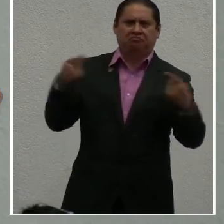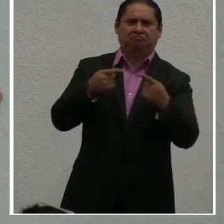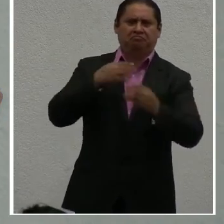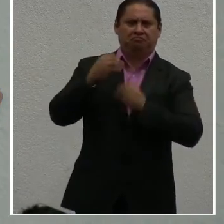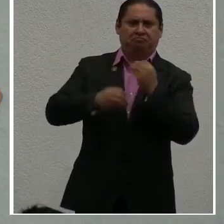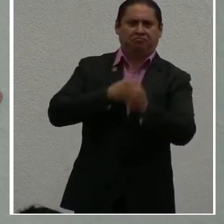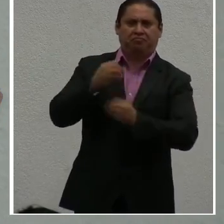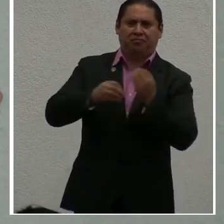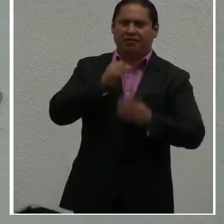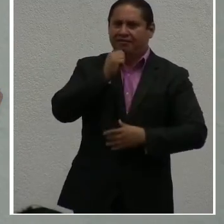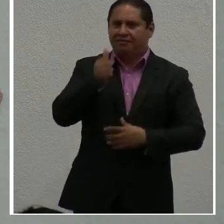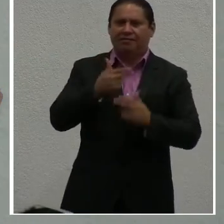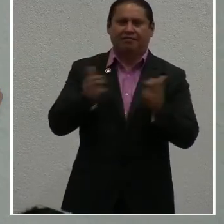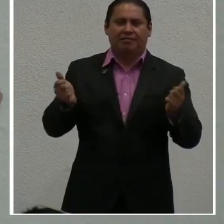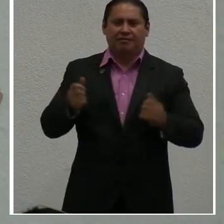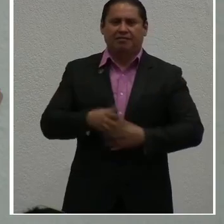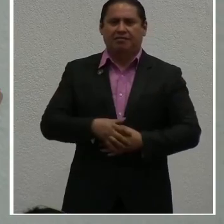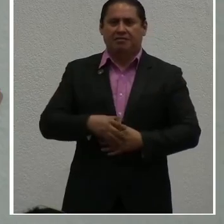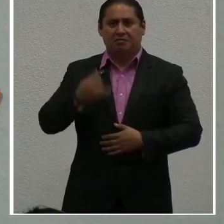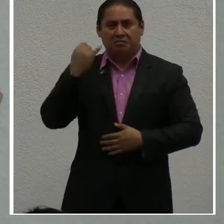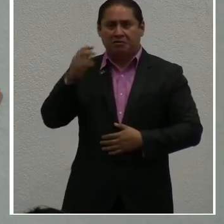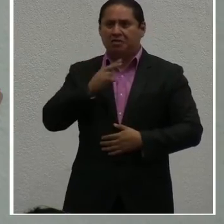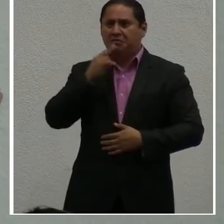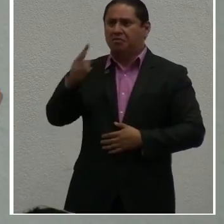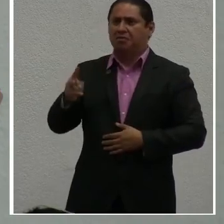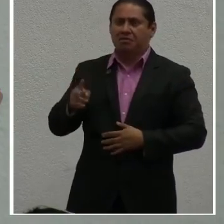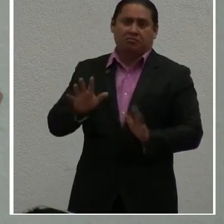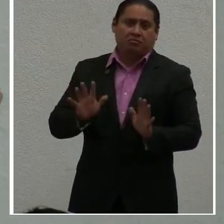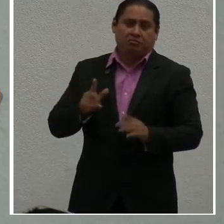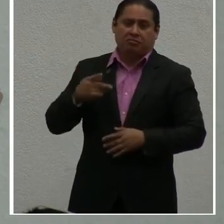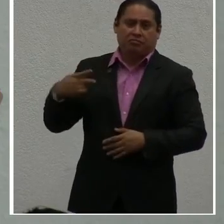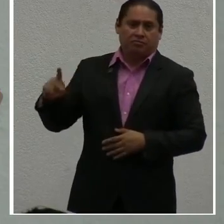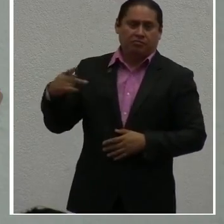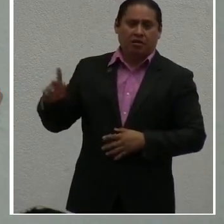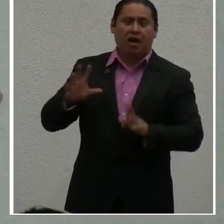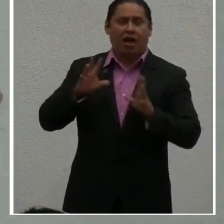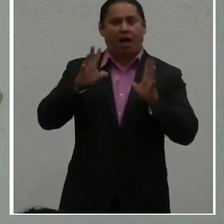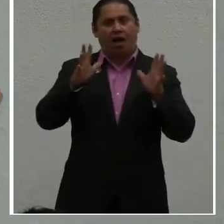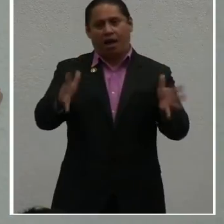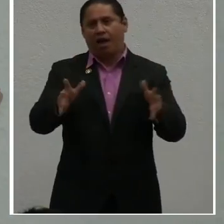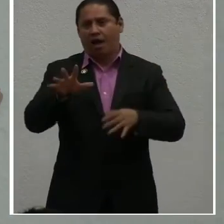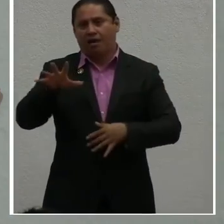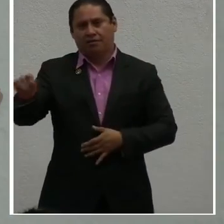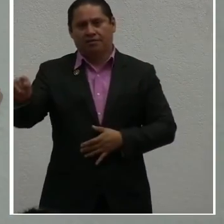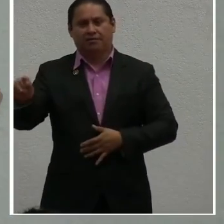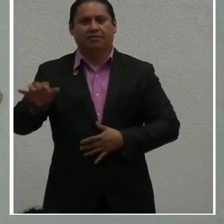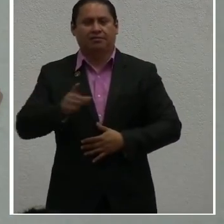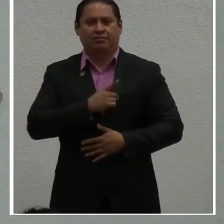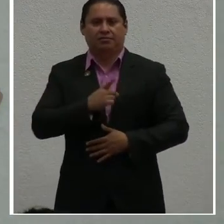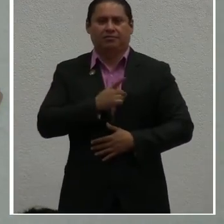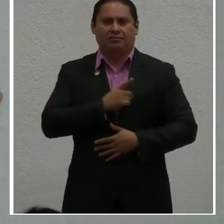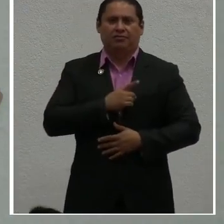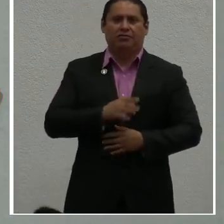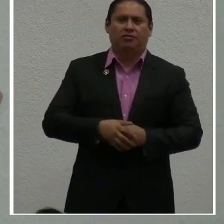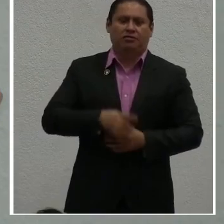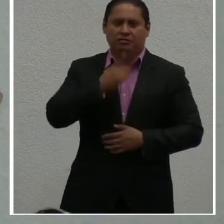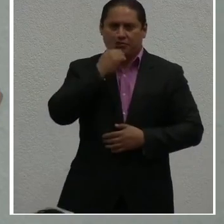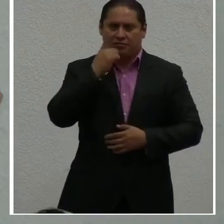nadie. Y si les hace ruido mi voz, así hablo. Así hablo, simplemente yo les estoy